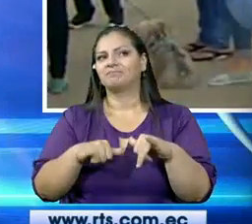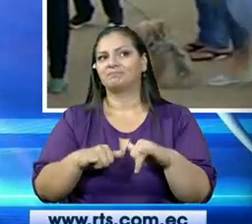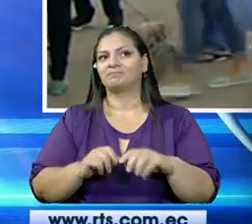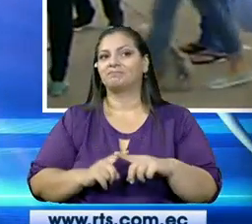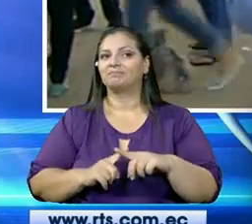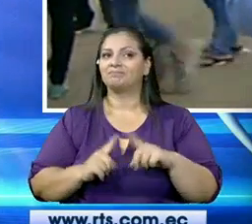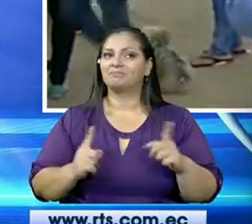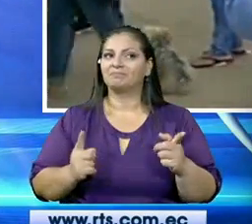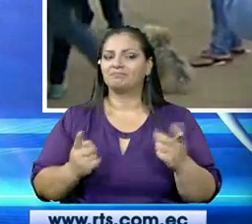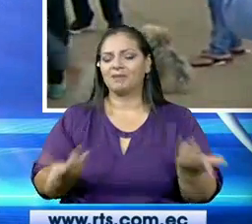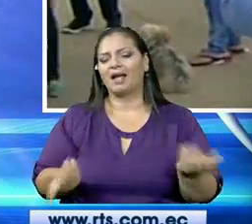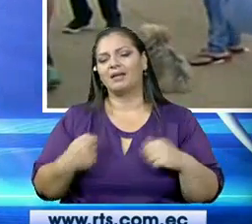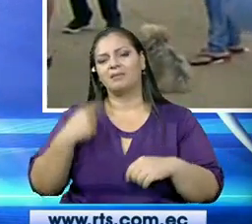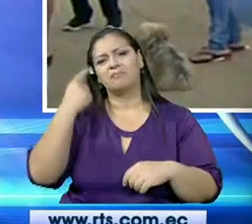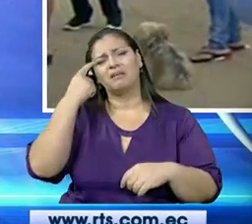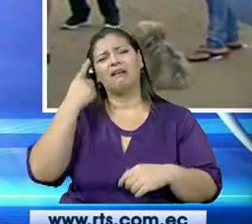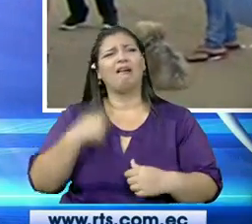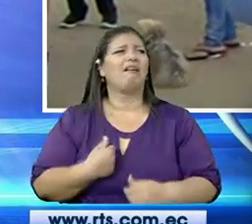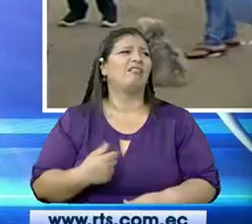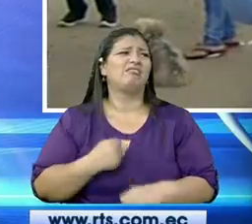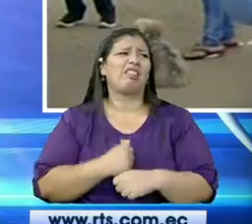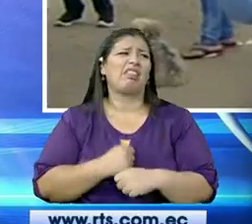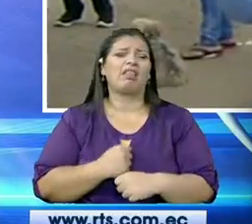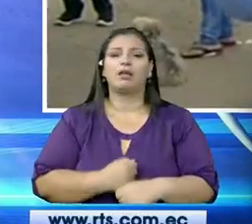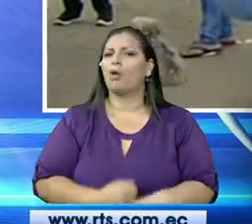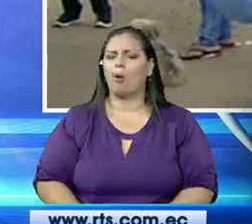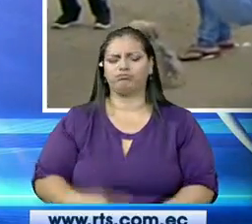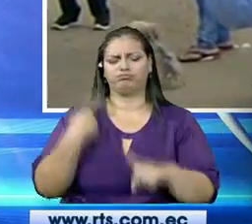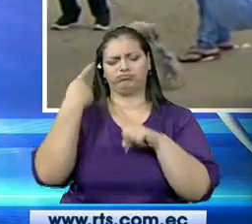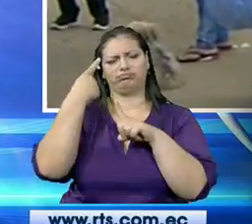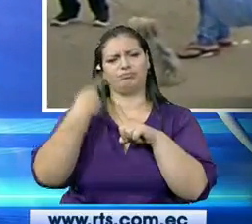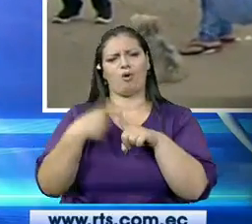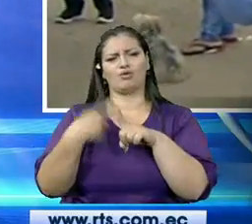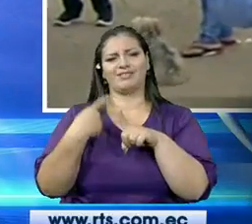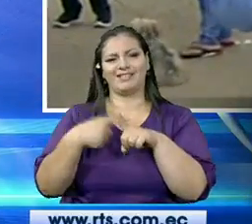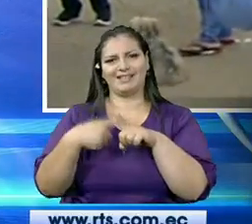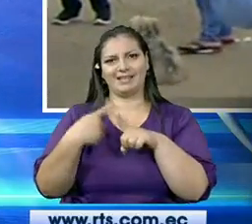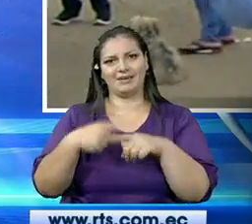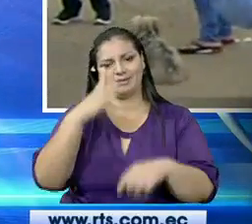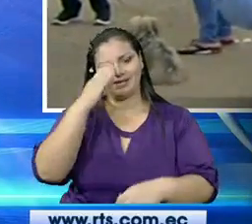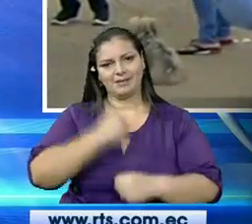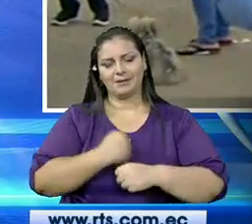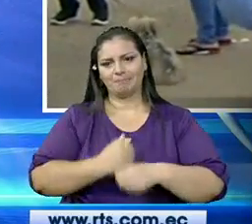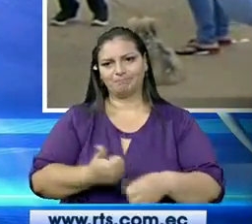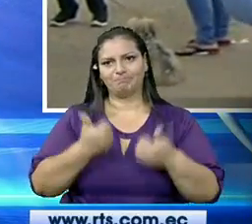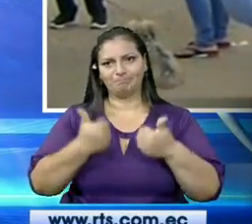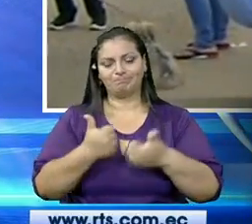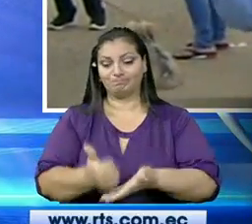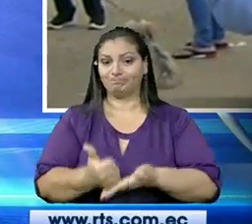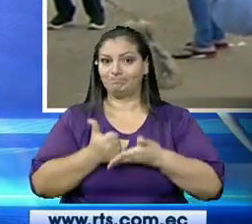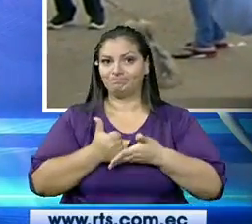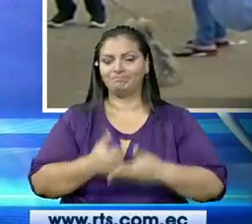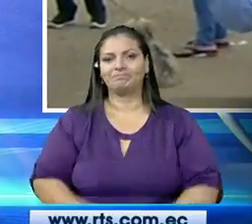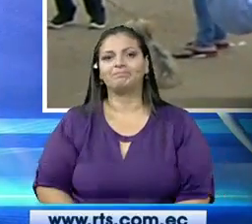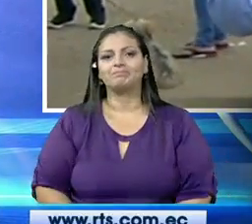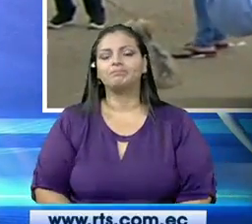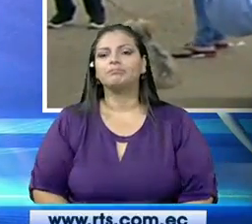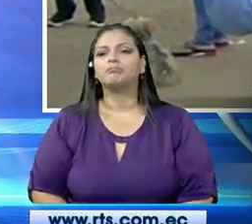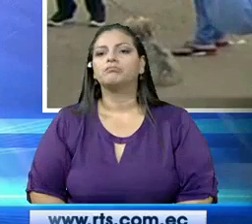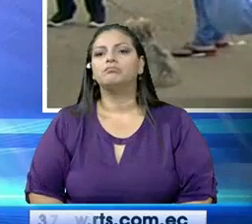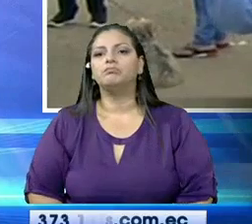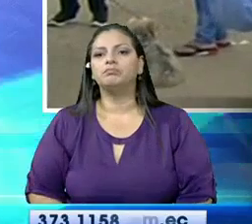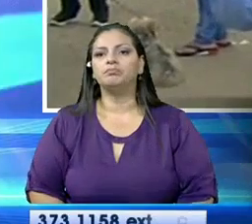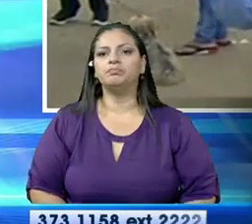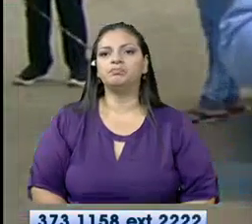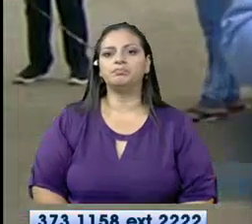que ponerle siempre muy buena cara al trabajo. El trabajo, como dice el dicho, dignifica al ser humano. Compañeros, ustedes, de verdad